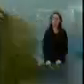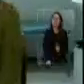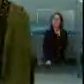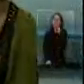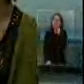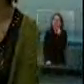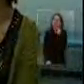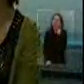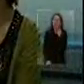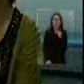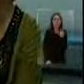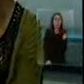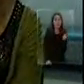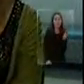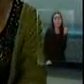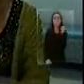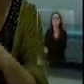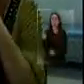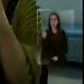¿En qué piso estamos? Primero.